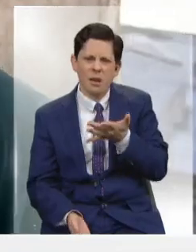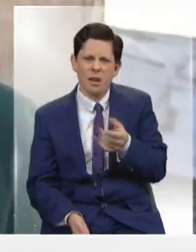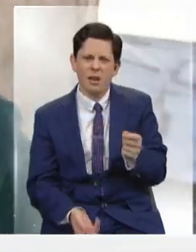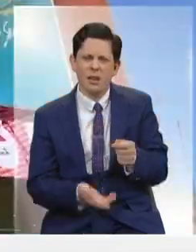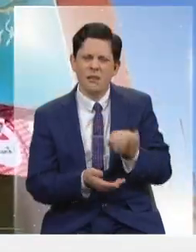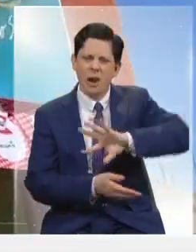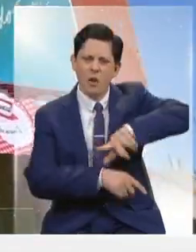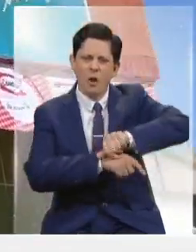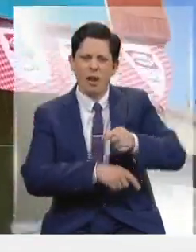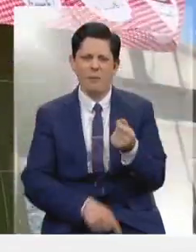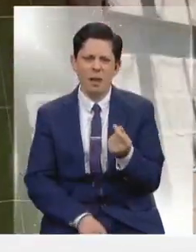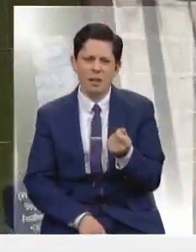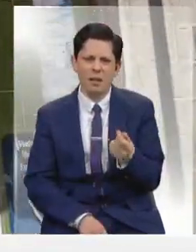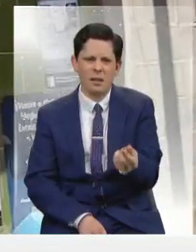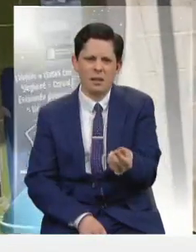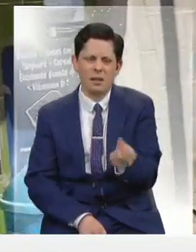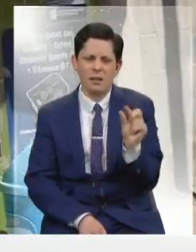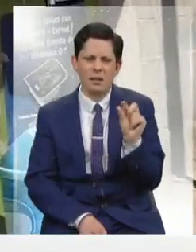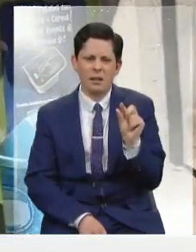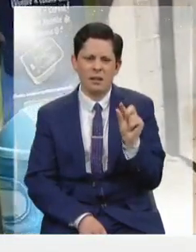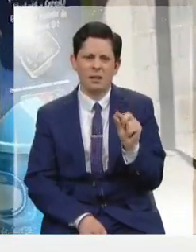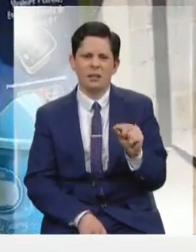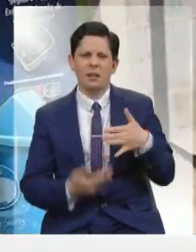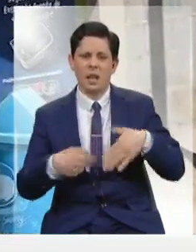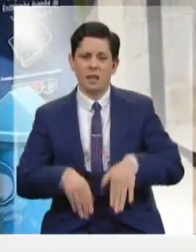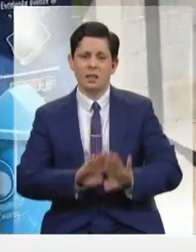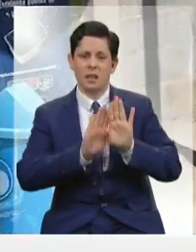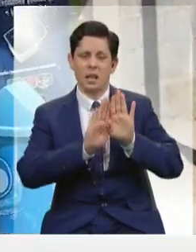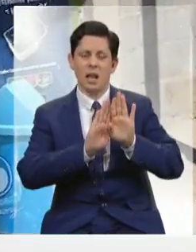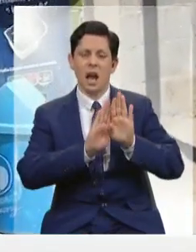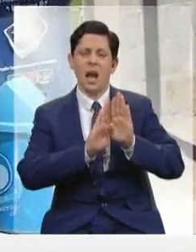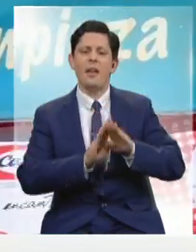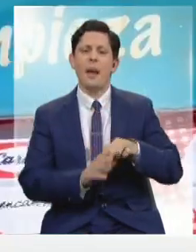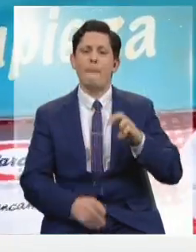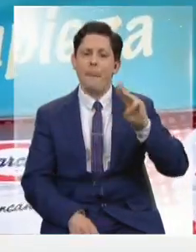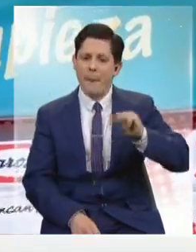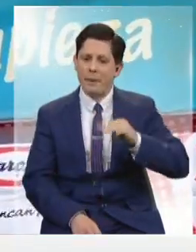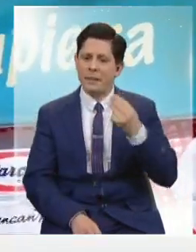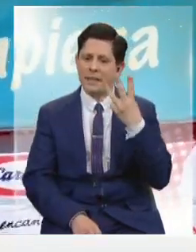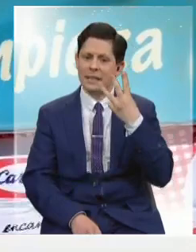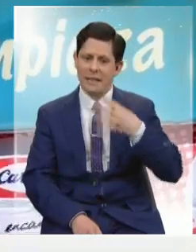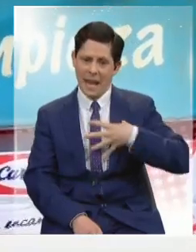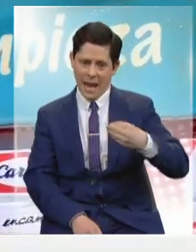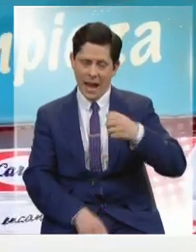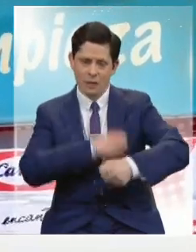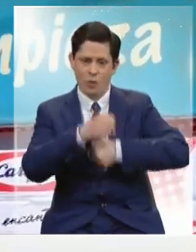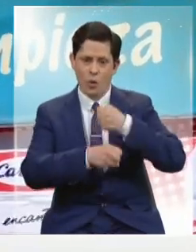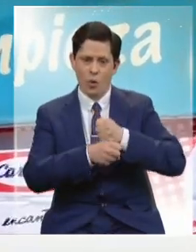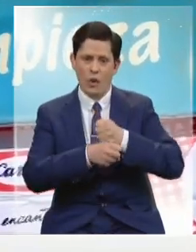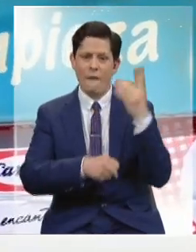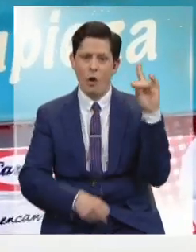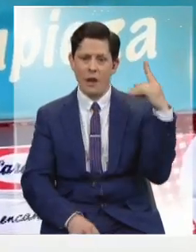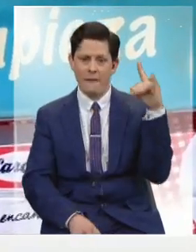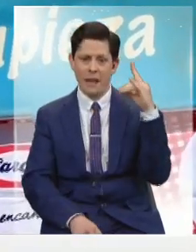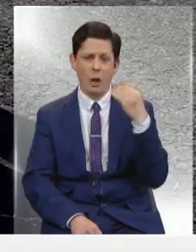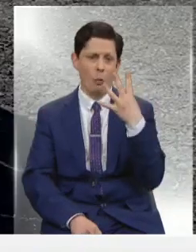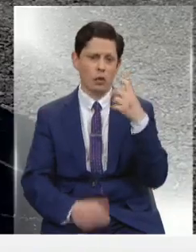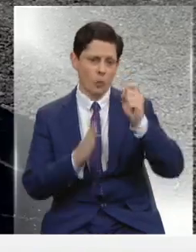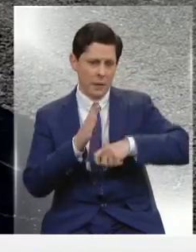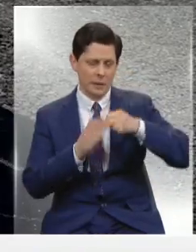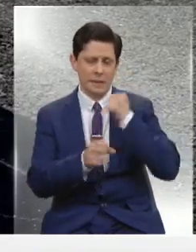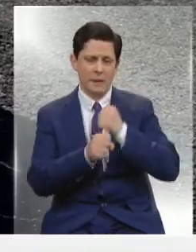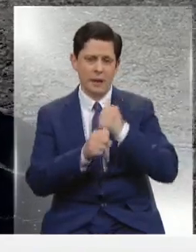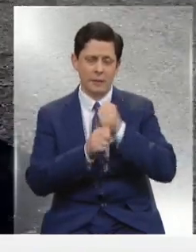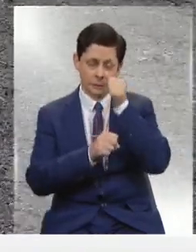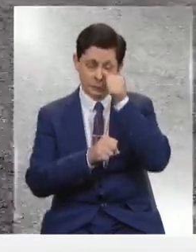unos míseros billetes. La víctima, de nacionalidad boliviana y madre de una hija de 3 años, trabajaba en este minimarket de la comuna hace 4 meses. Fue